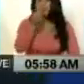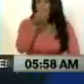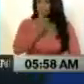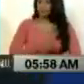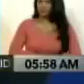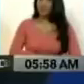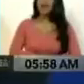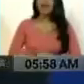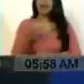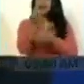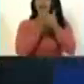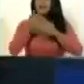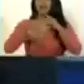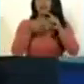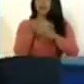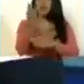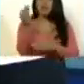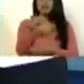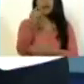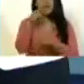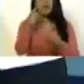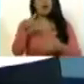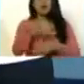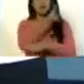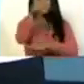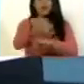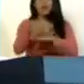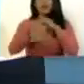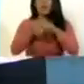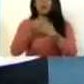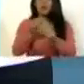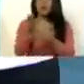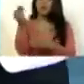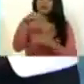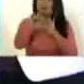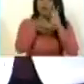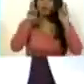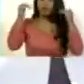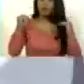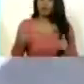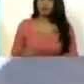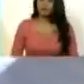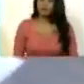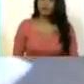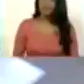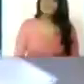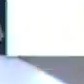esta caricatura y ya volvemos. Por supuesto, escuchando nuestro himno nacional, y ya volvemos con la pauta de hoy.